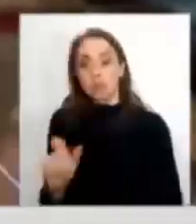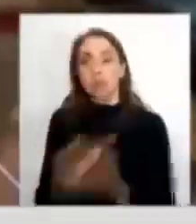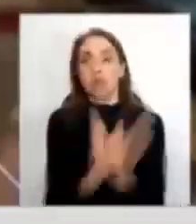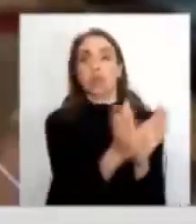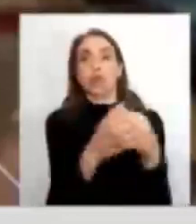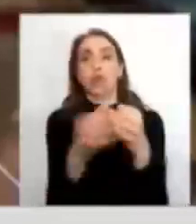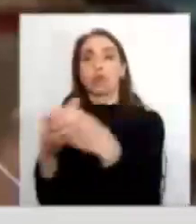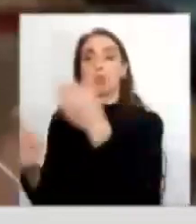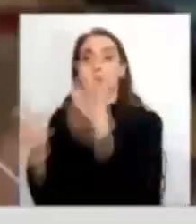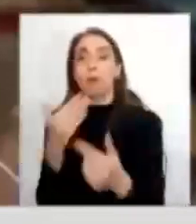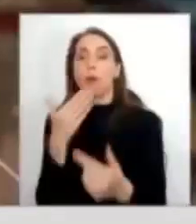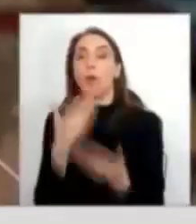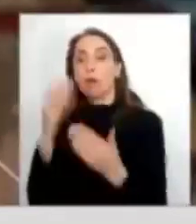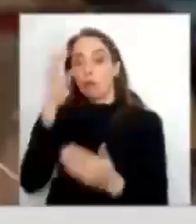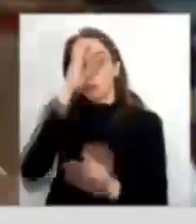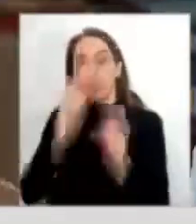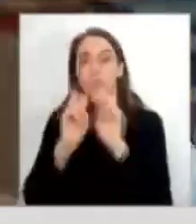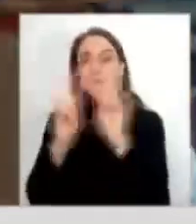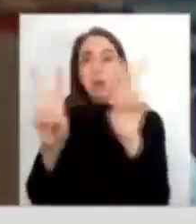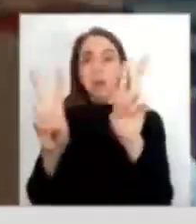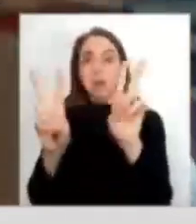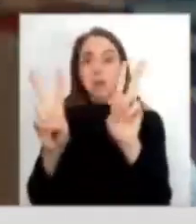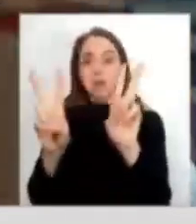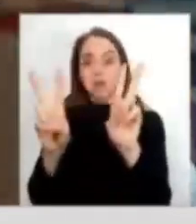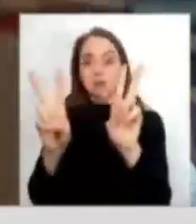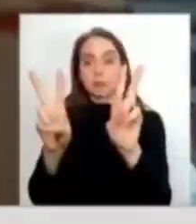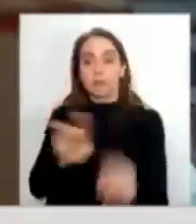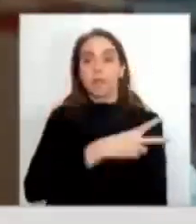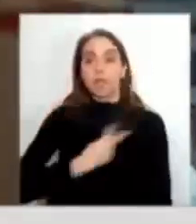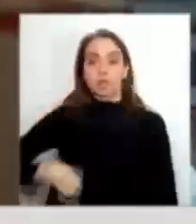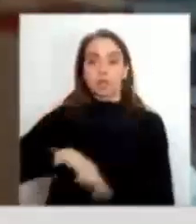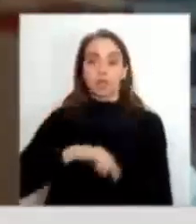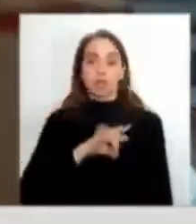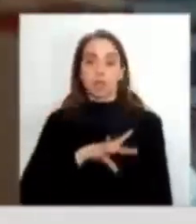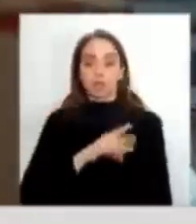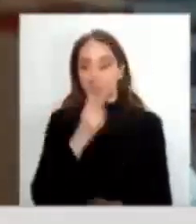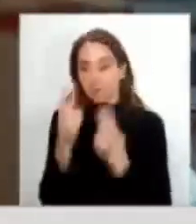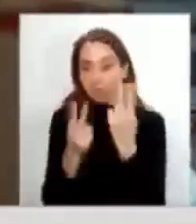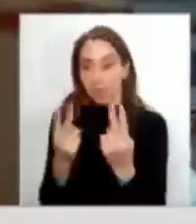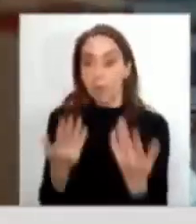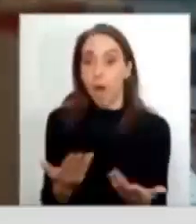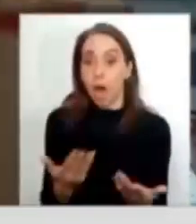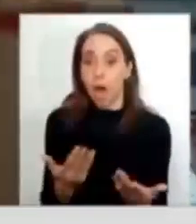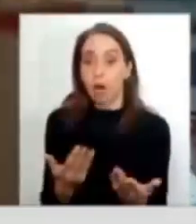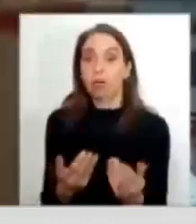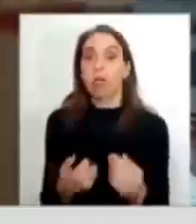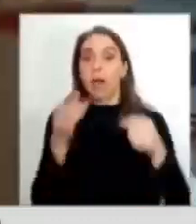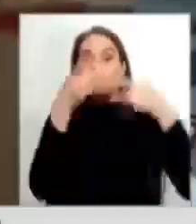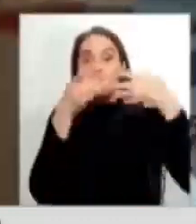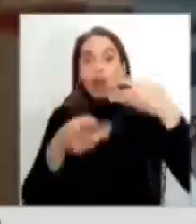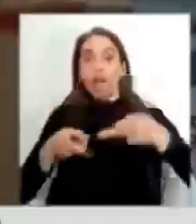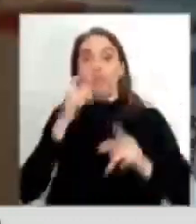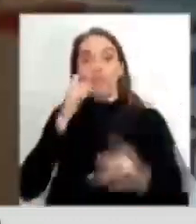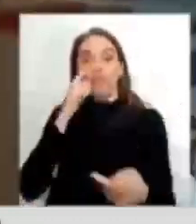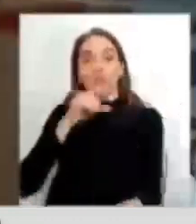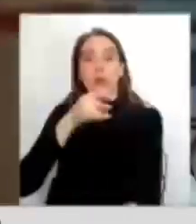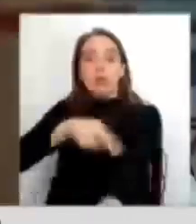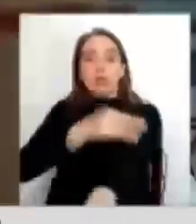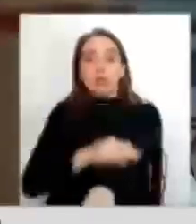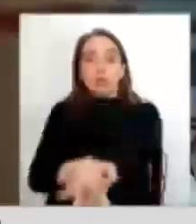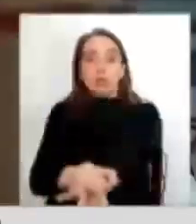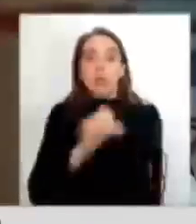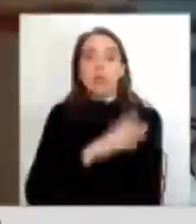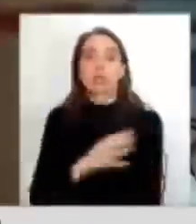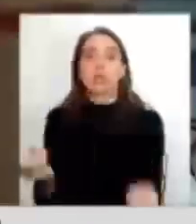paz nosotros en chile estamos viendo ahora cómo se violan los derechos humanos en el sur de chile masivamente por parte de grupos